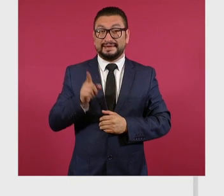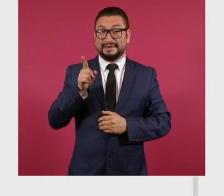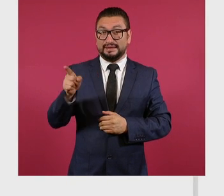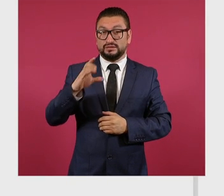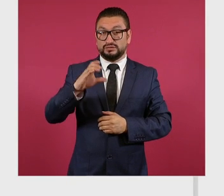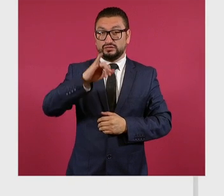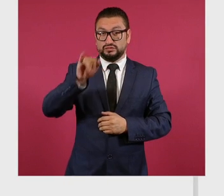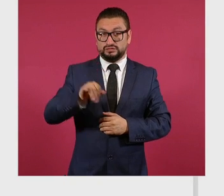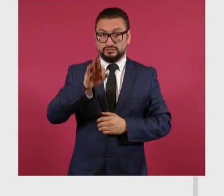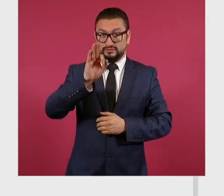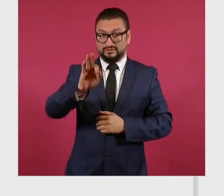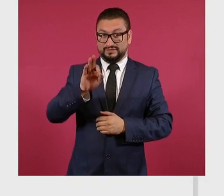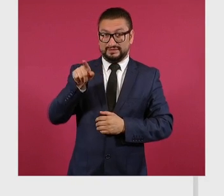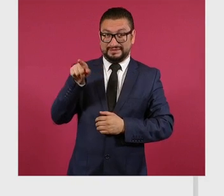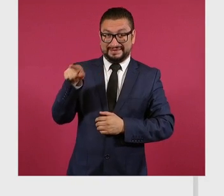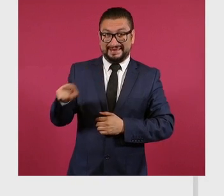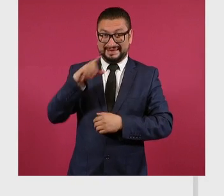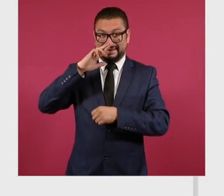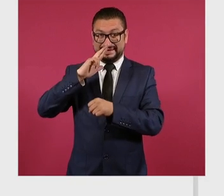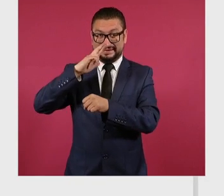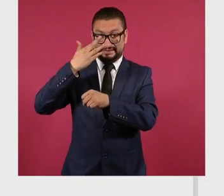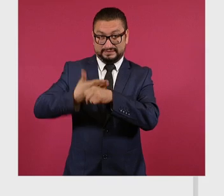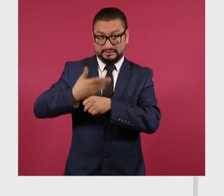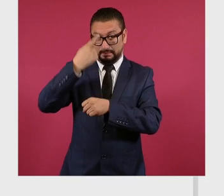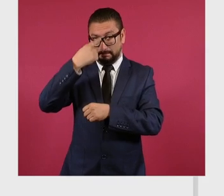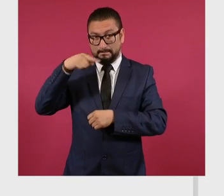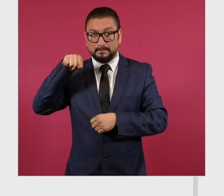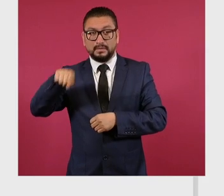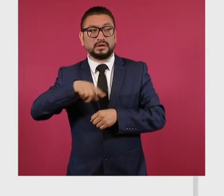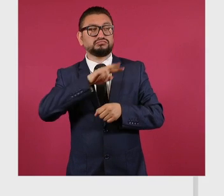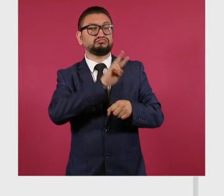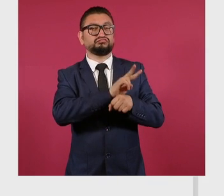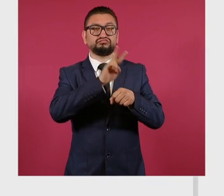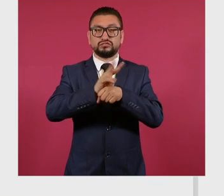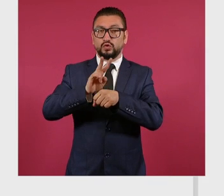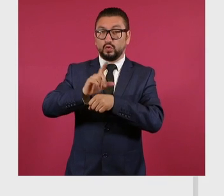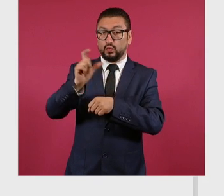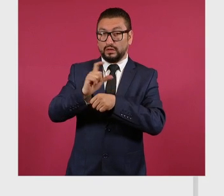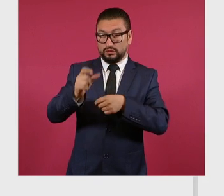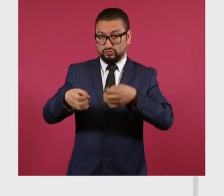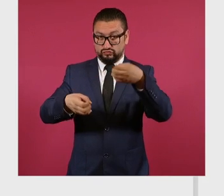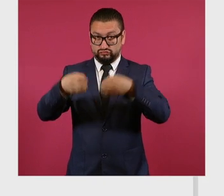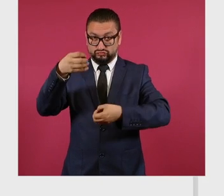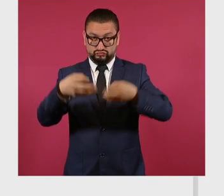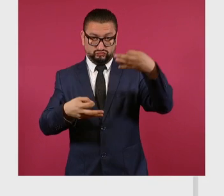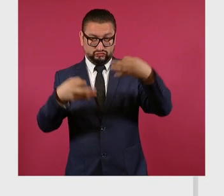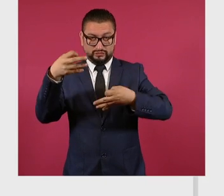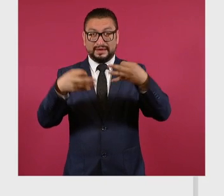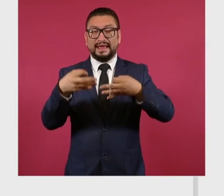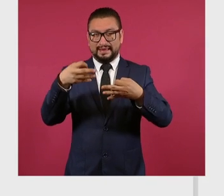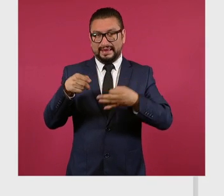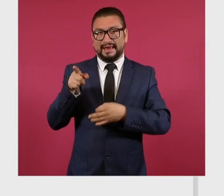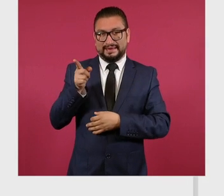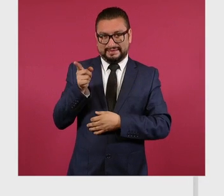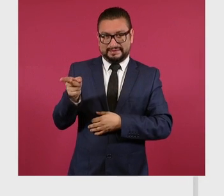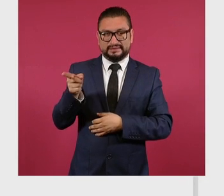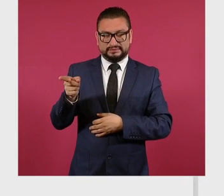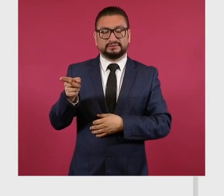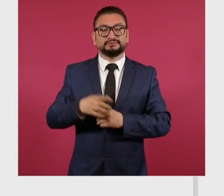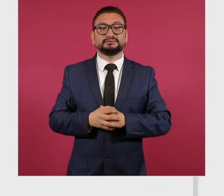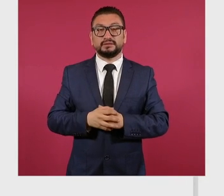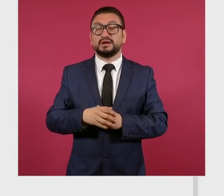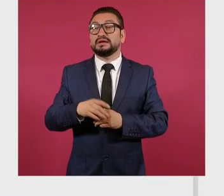ser este órgano que se encargue de vigilar el comportamiento de los jueces, de los magistrados y en todo caso